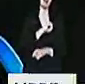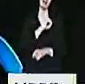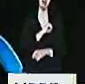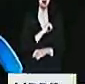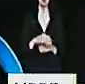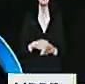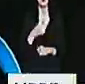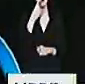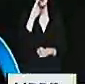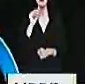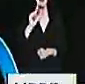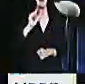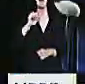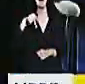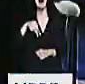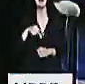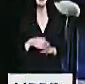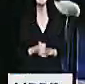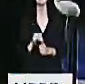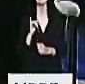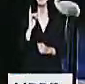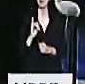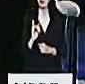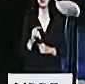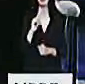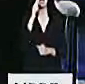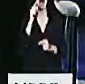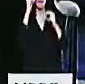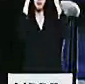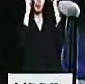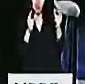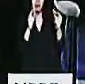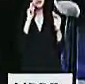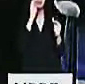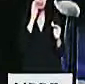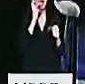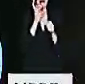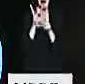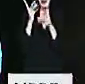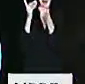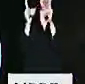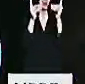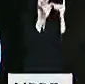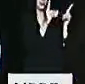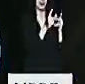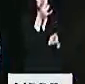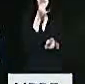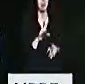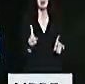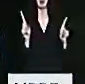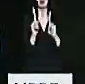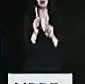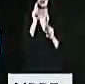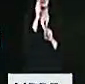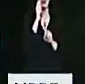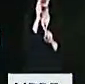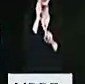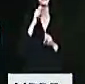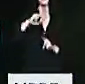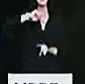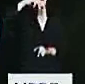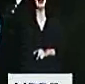Alan. Creo que no solo el potencial tiene que ver con qué es lo que tenemos y la diversidad que tenemos, sino que también tenemos un entendimiento distinto de la